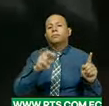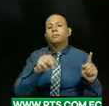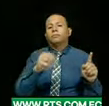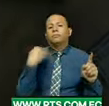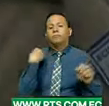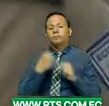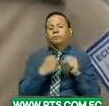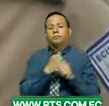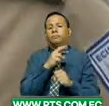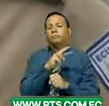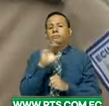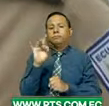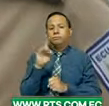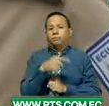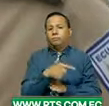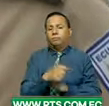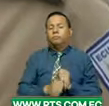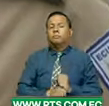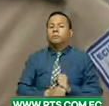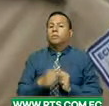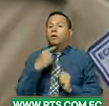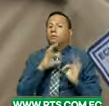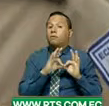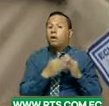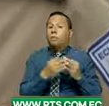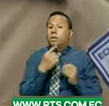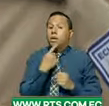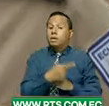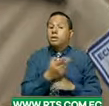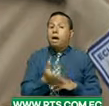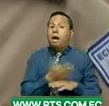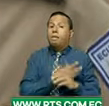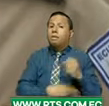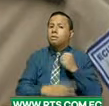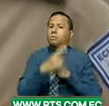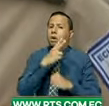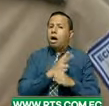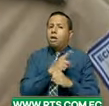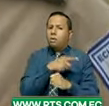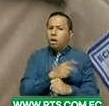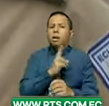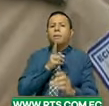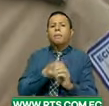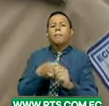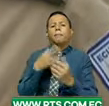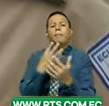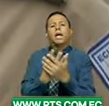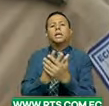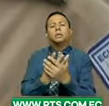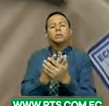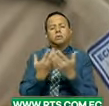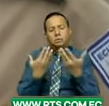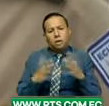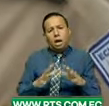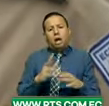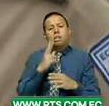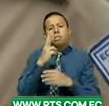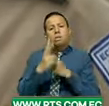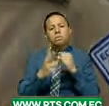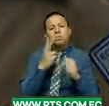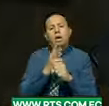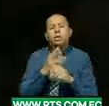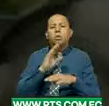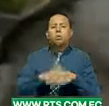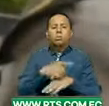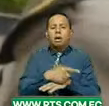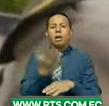años. Familiares indican que hace 2 años había estado detenido en la penitenciaría del Litoral y había sido ya sentenciado a 2 años por un delito de